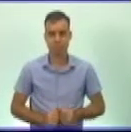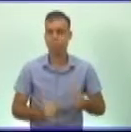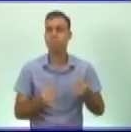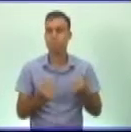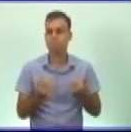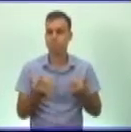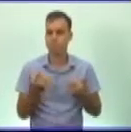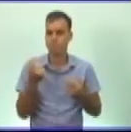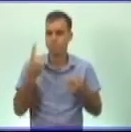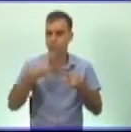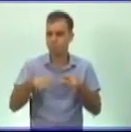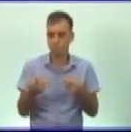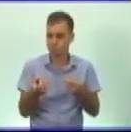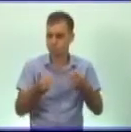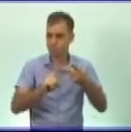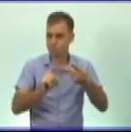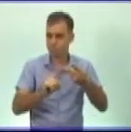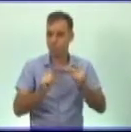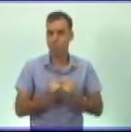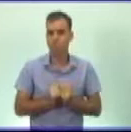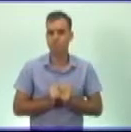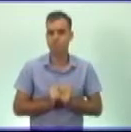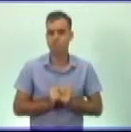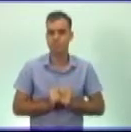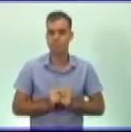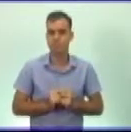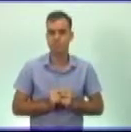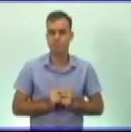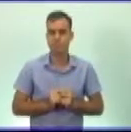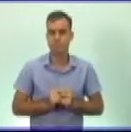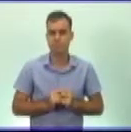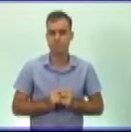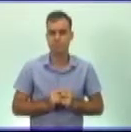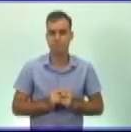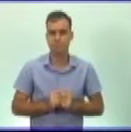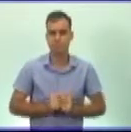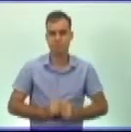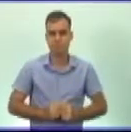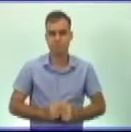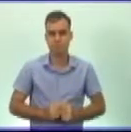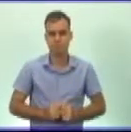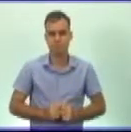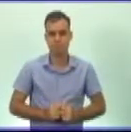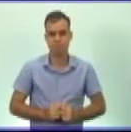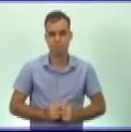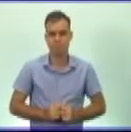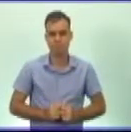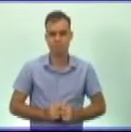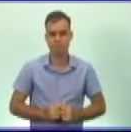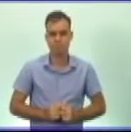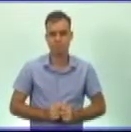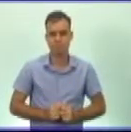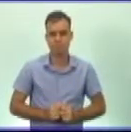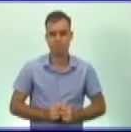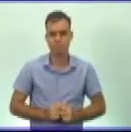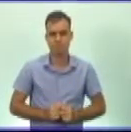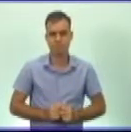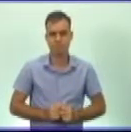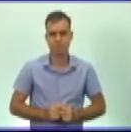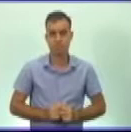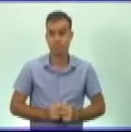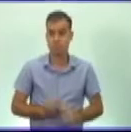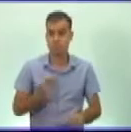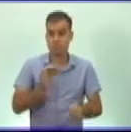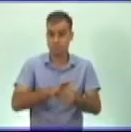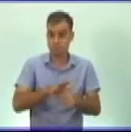además vamos a decir los contenidos a evaluar en el segundo trabajo de control, aunque bueno, al inicio de